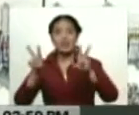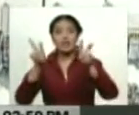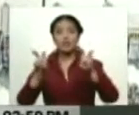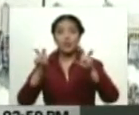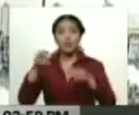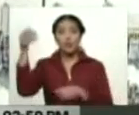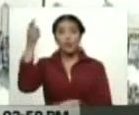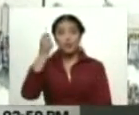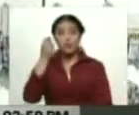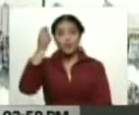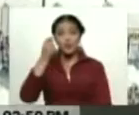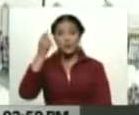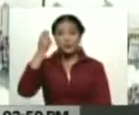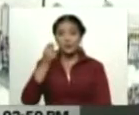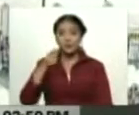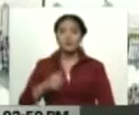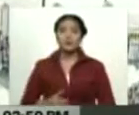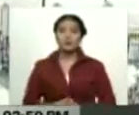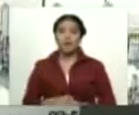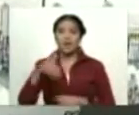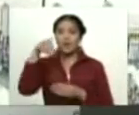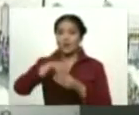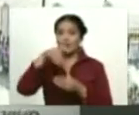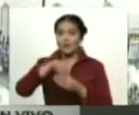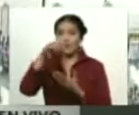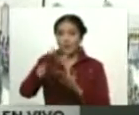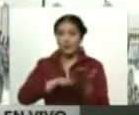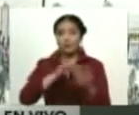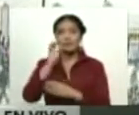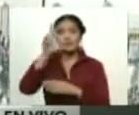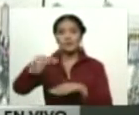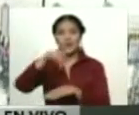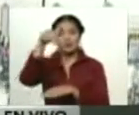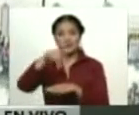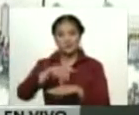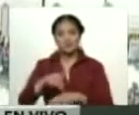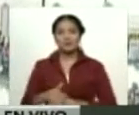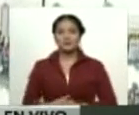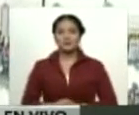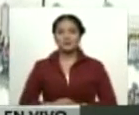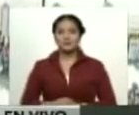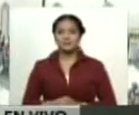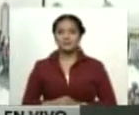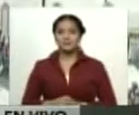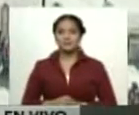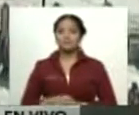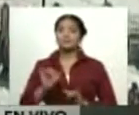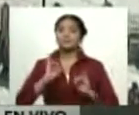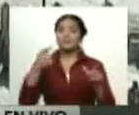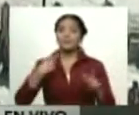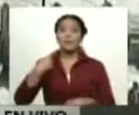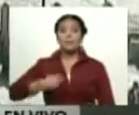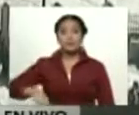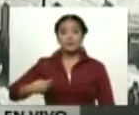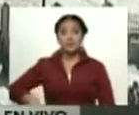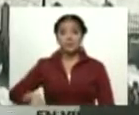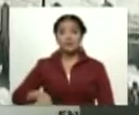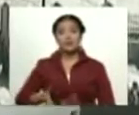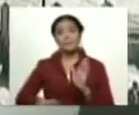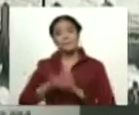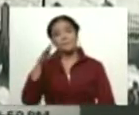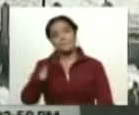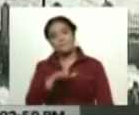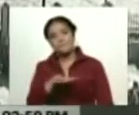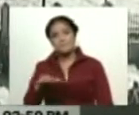diputadas nominales y voto lista a la Asamblea Nacional. Ya en este momento el presidente se está acercando a la